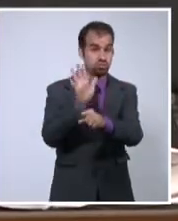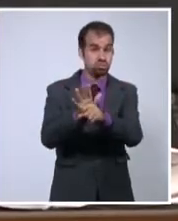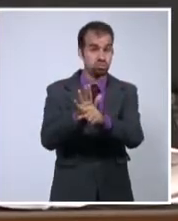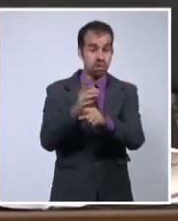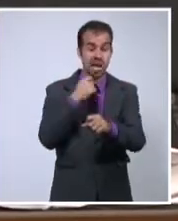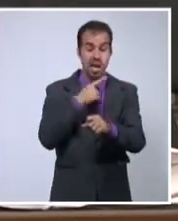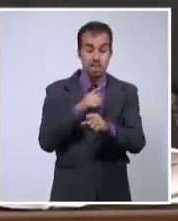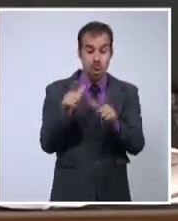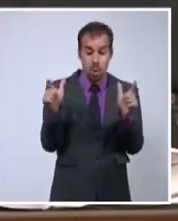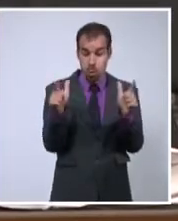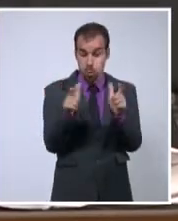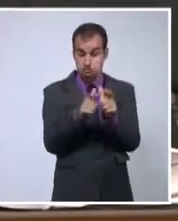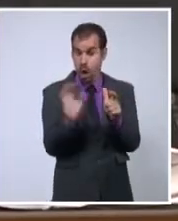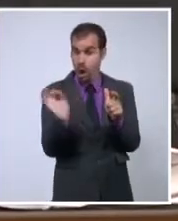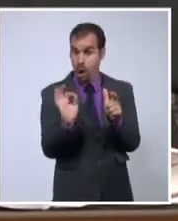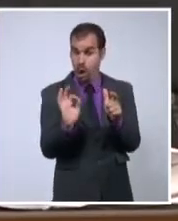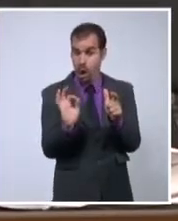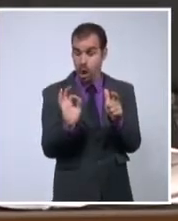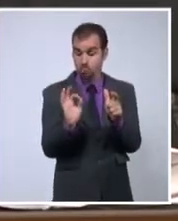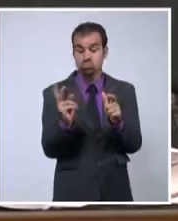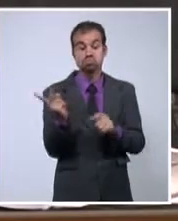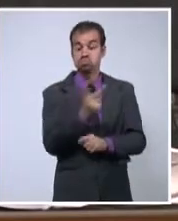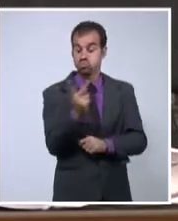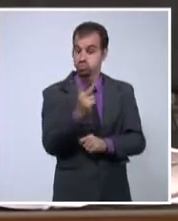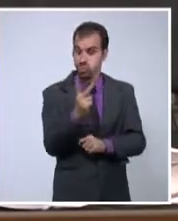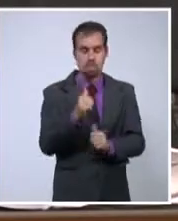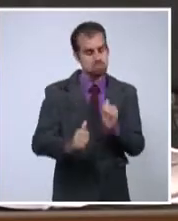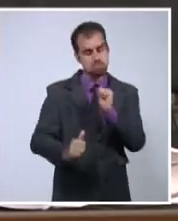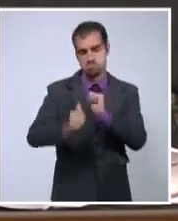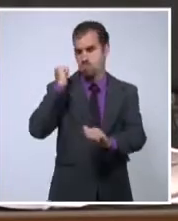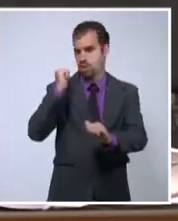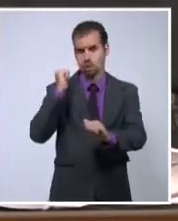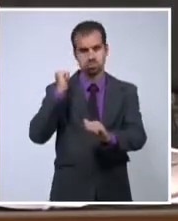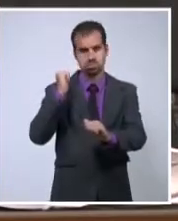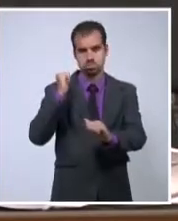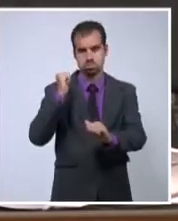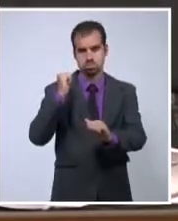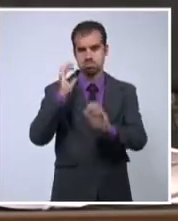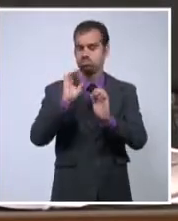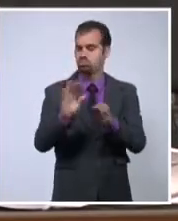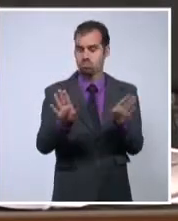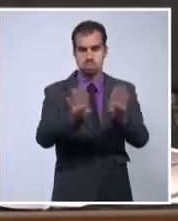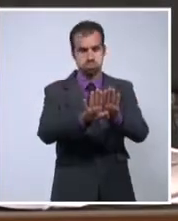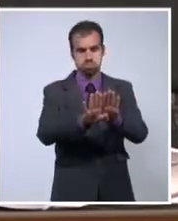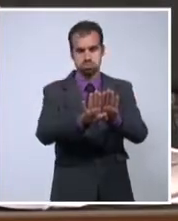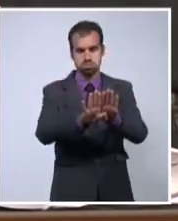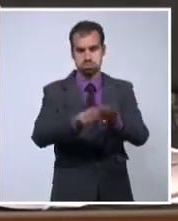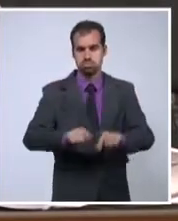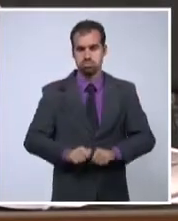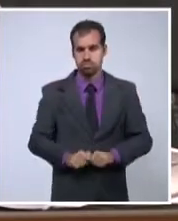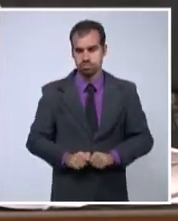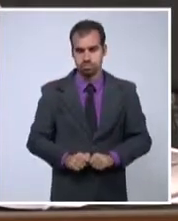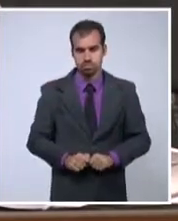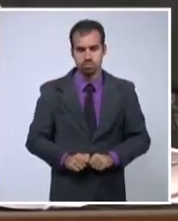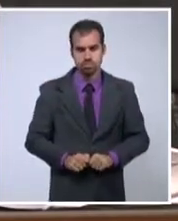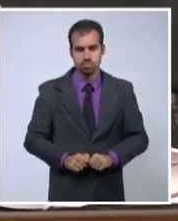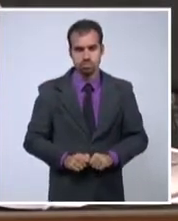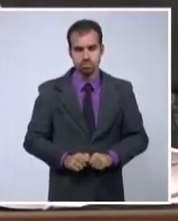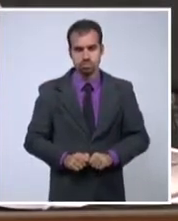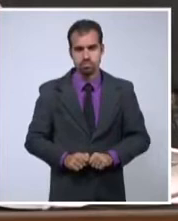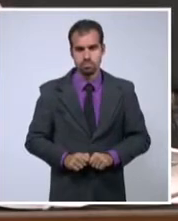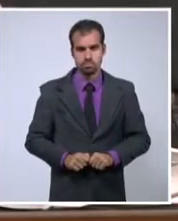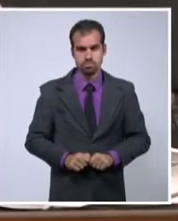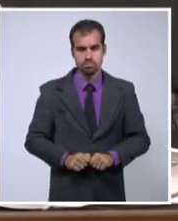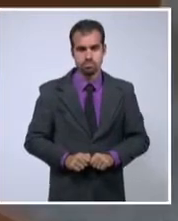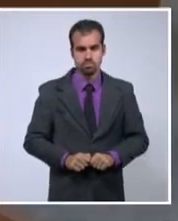esta situación serían provincias que retrocederían de la nueva normalidad a la etapa recuperativa y a la